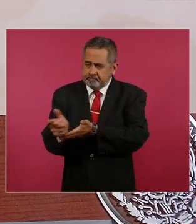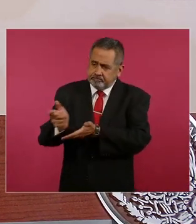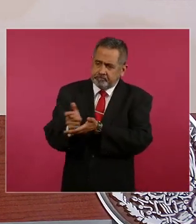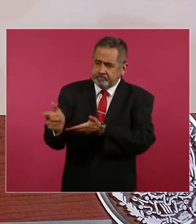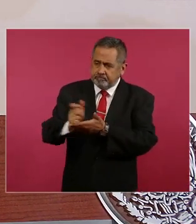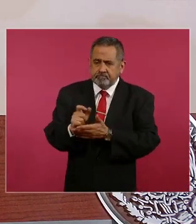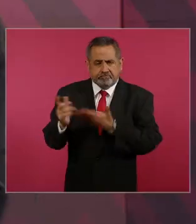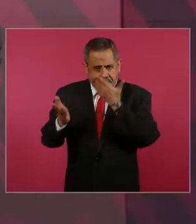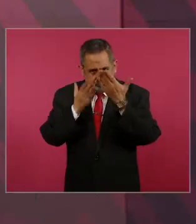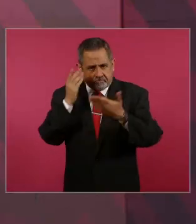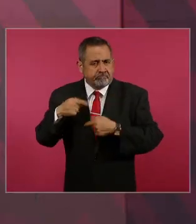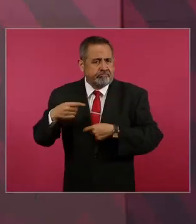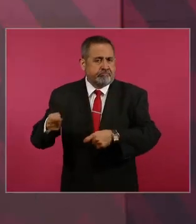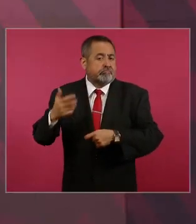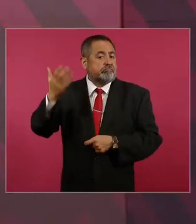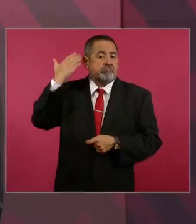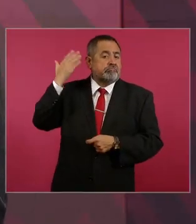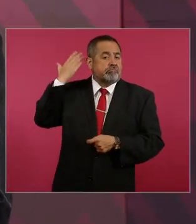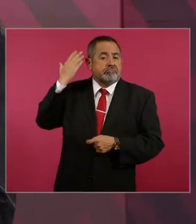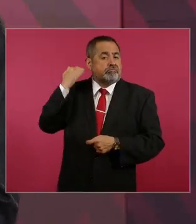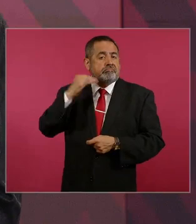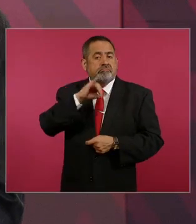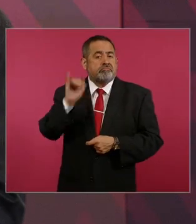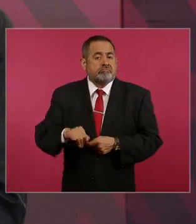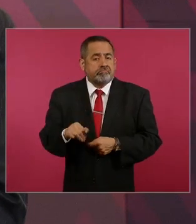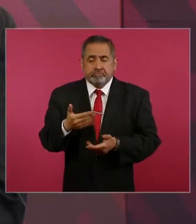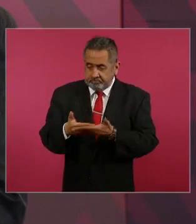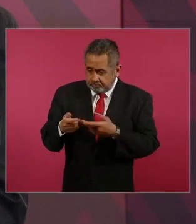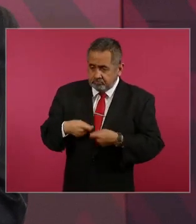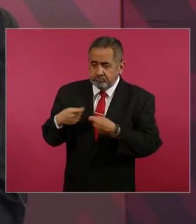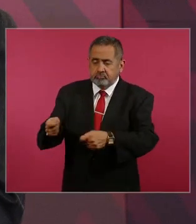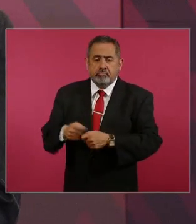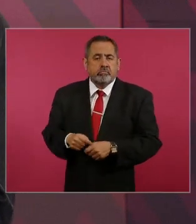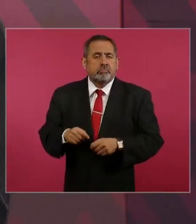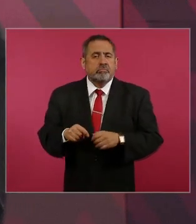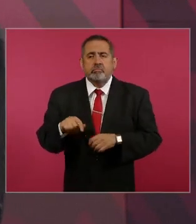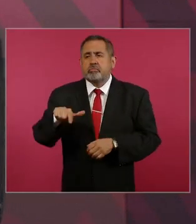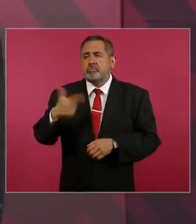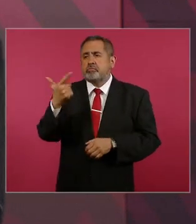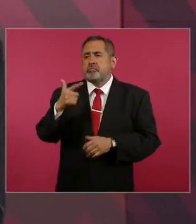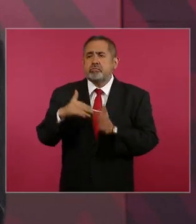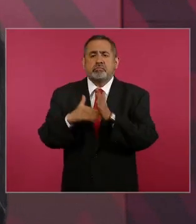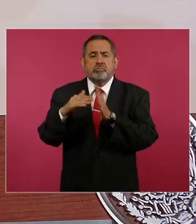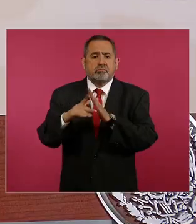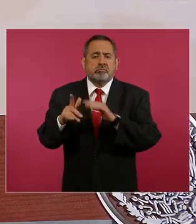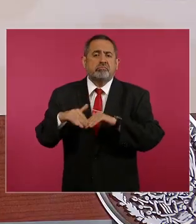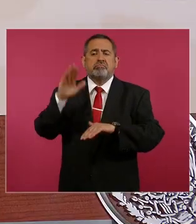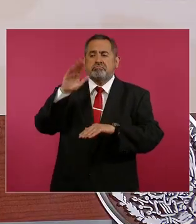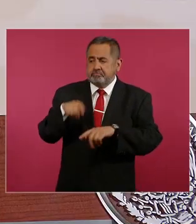se ven entregados más de 12 millones de becas